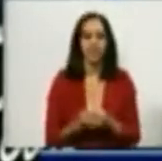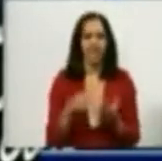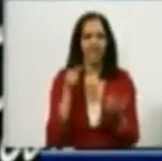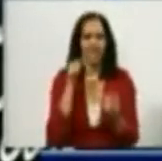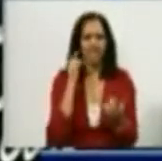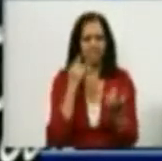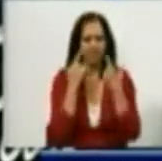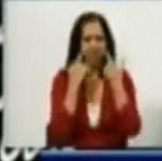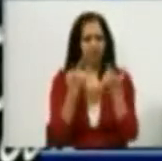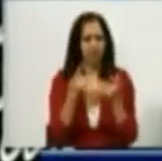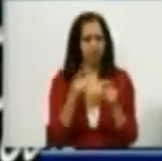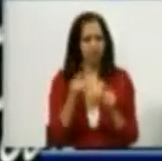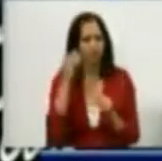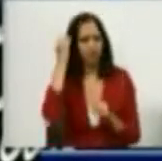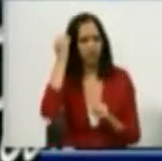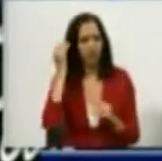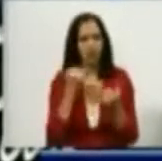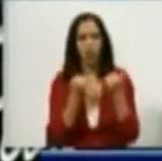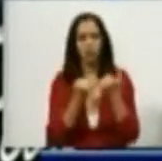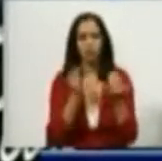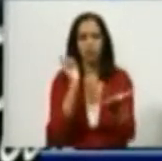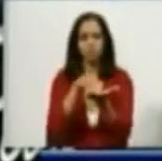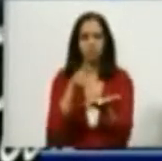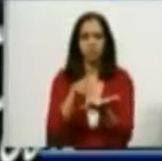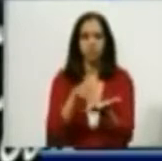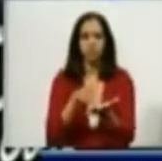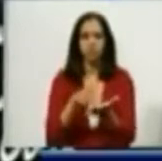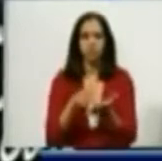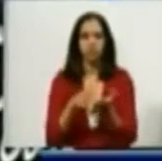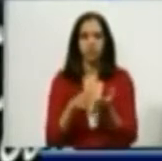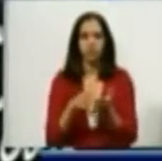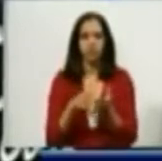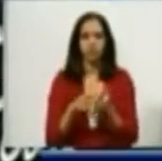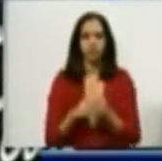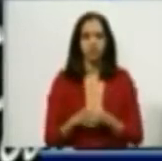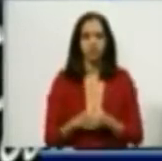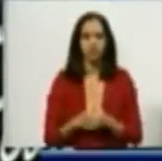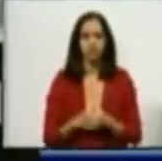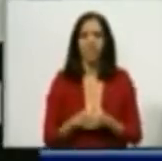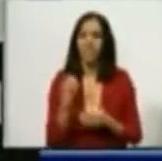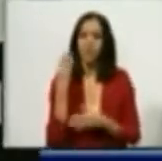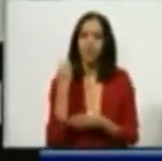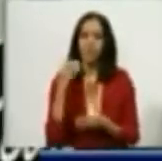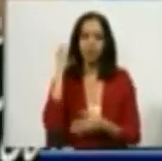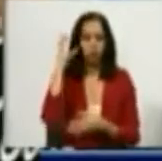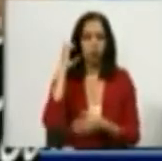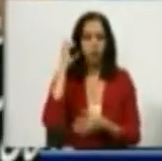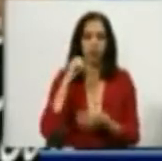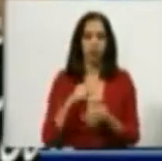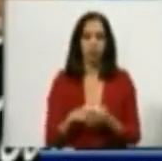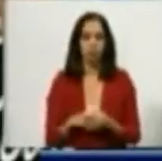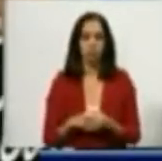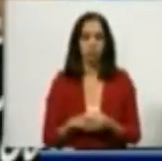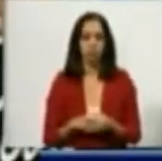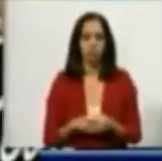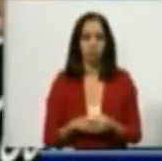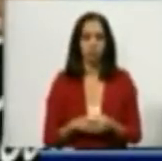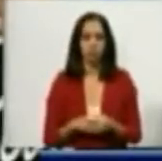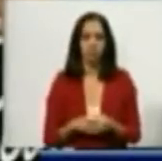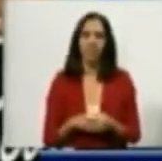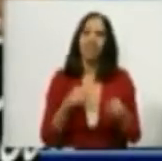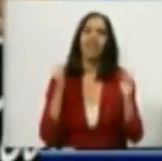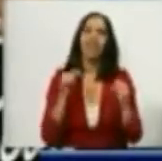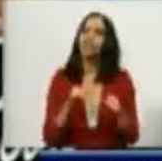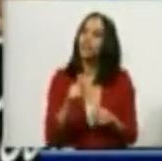fue de Elsa que creo que fue la última que se presentó ahí en la en el departamento europeo esta información